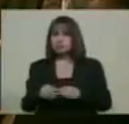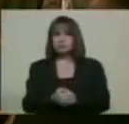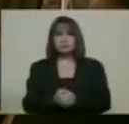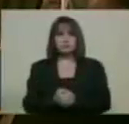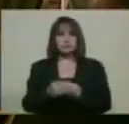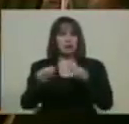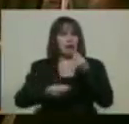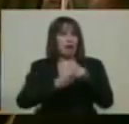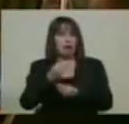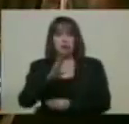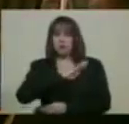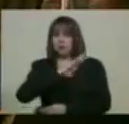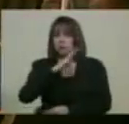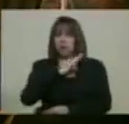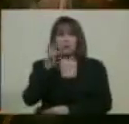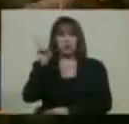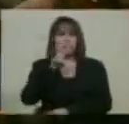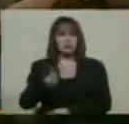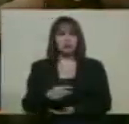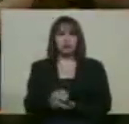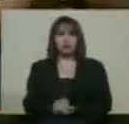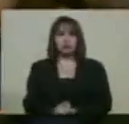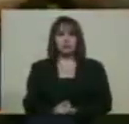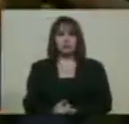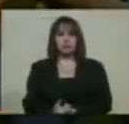exclusivos de Venezuela.